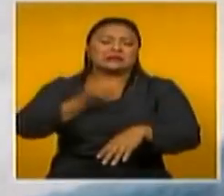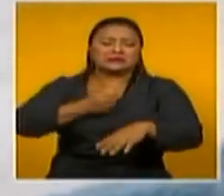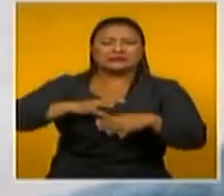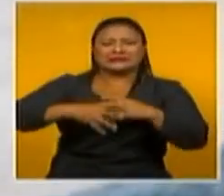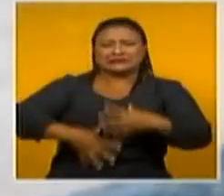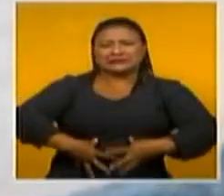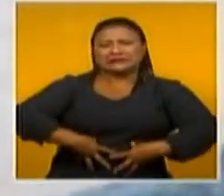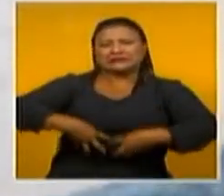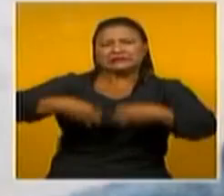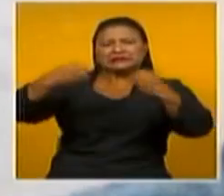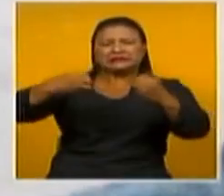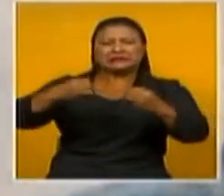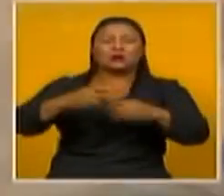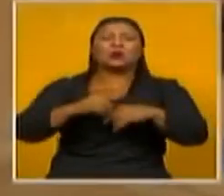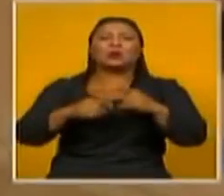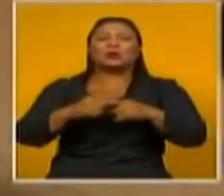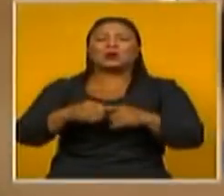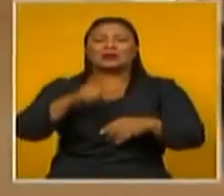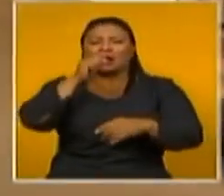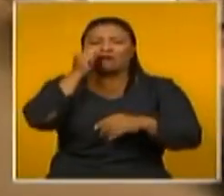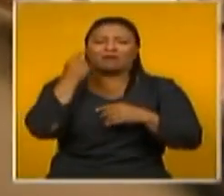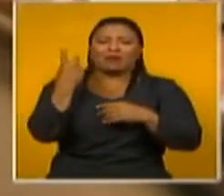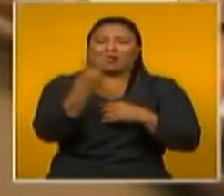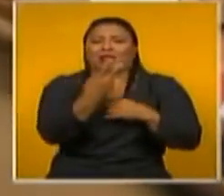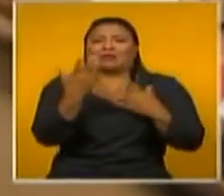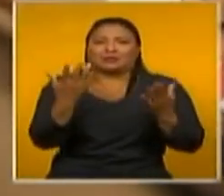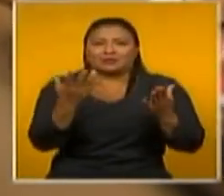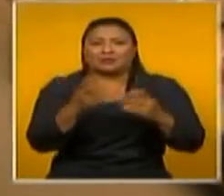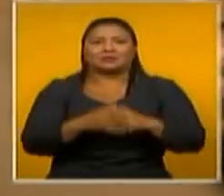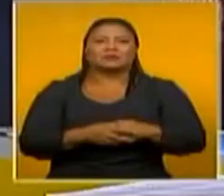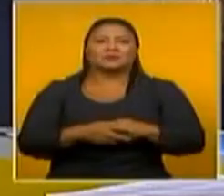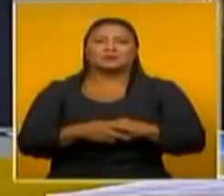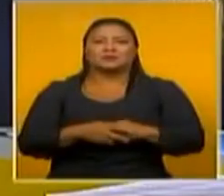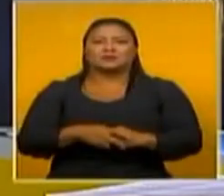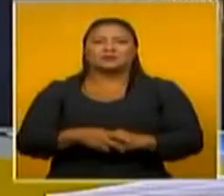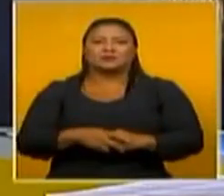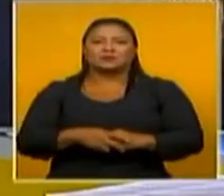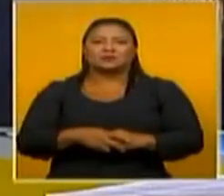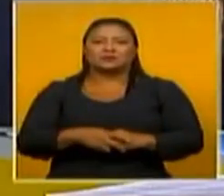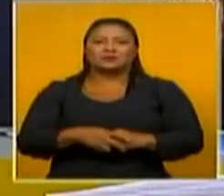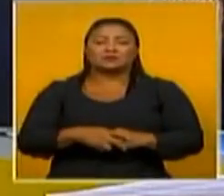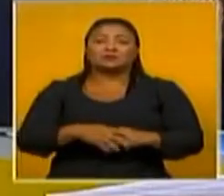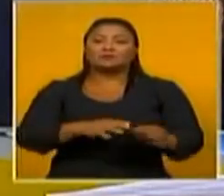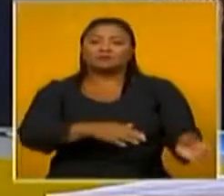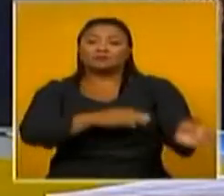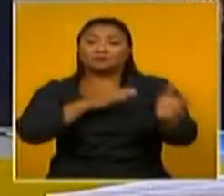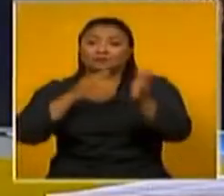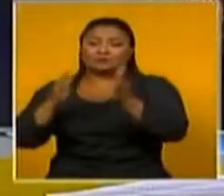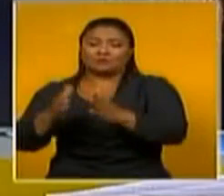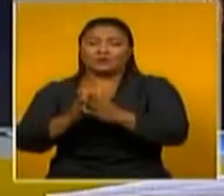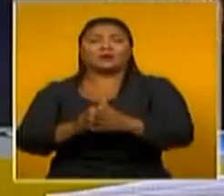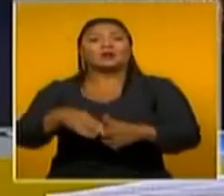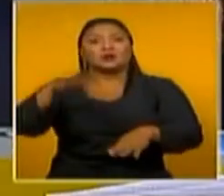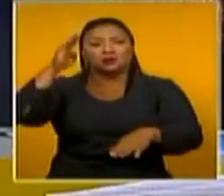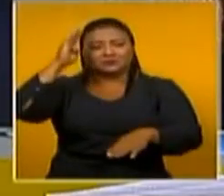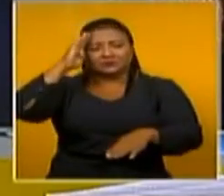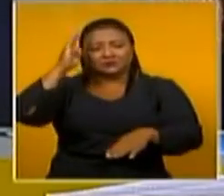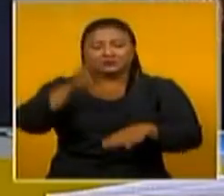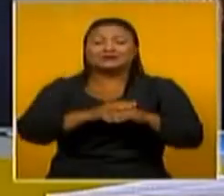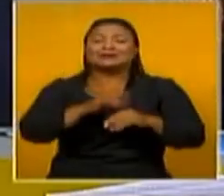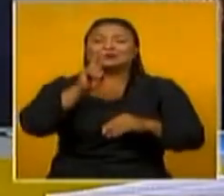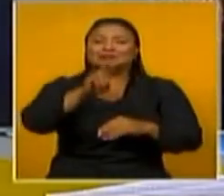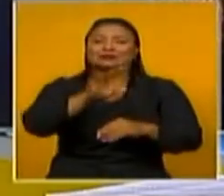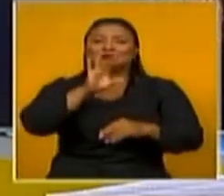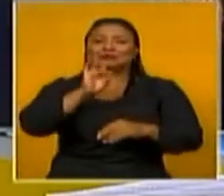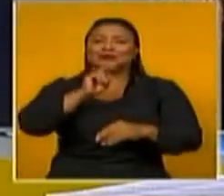vísceras, en medio del consumo de drogas. Javier Bustamante, Noticiero 1. Y como parte del operativo Fortaleza 282